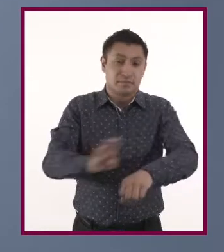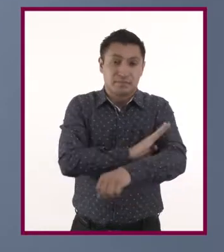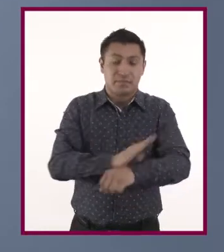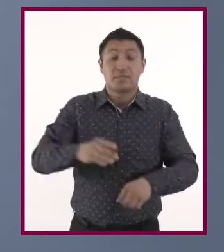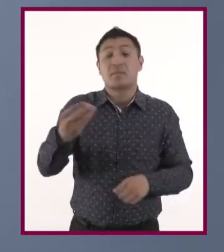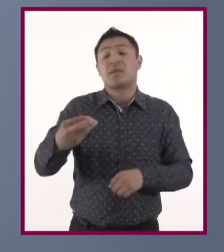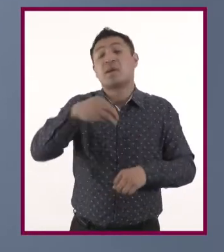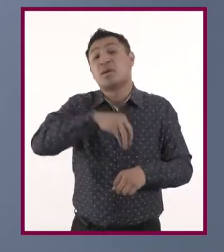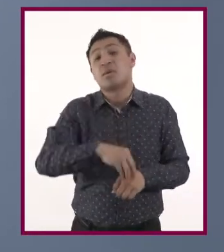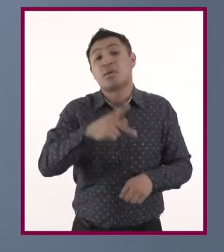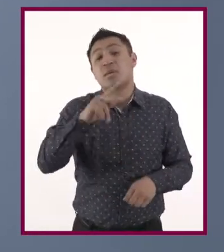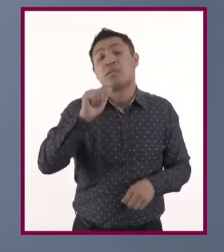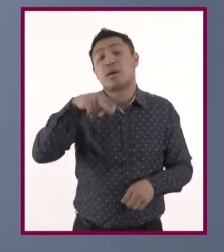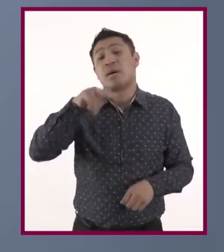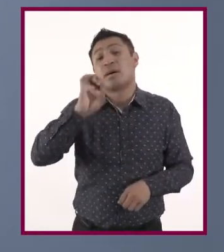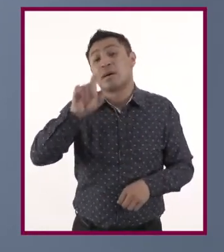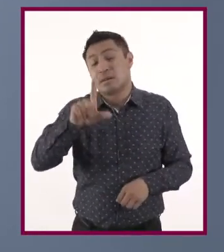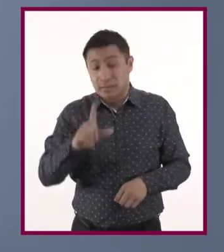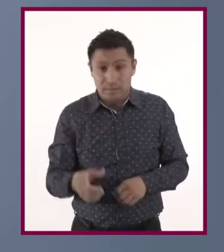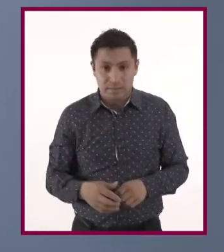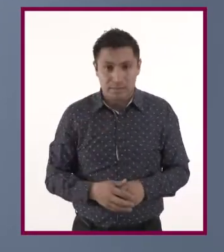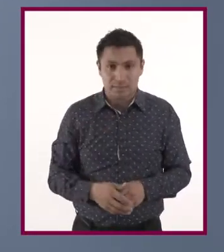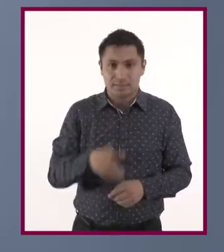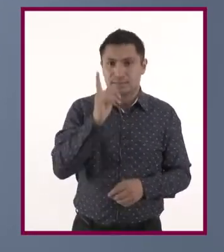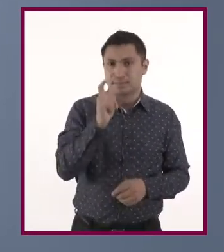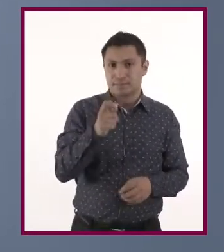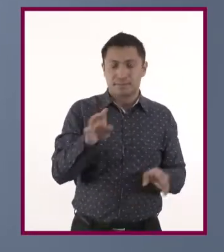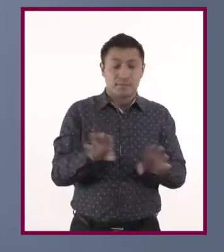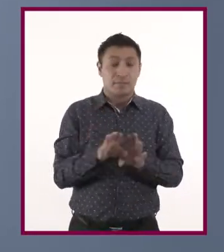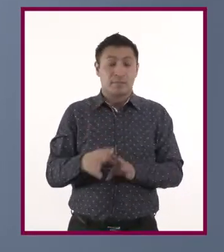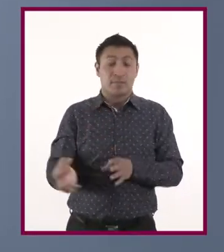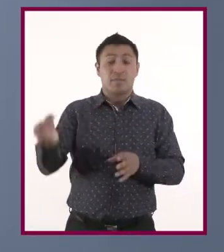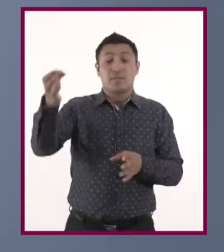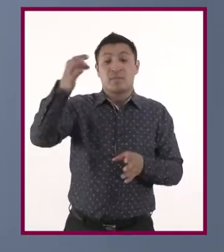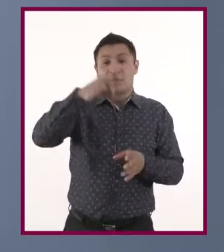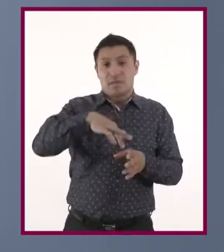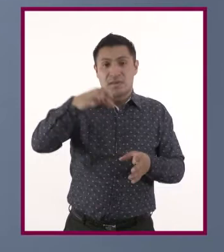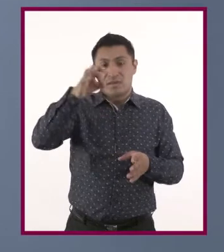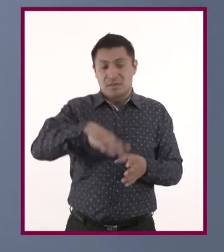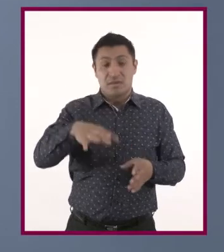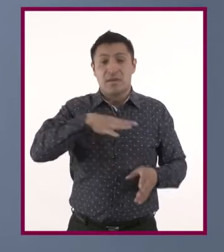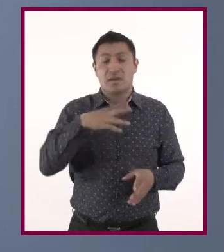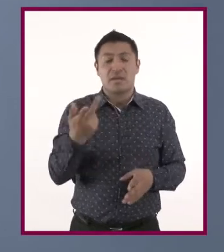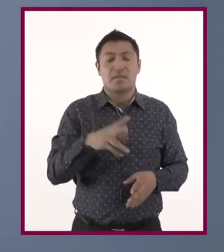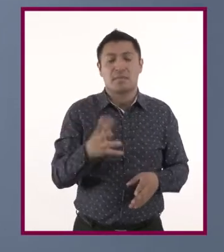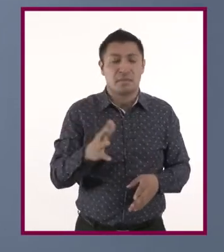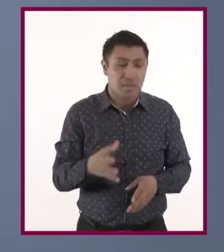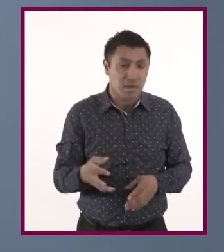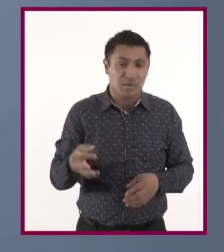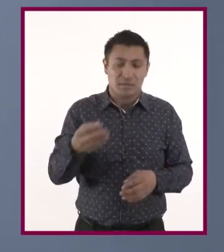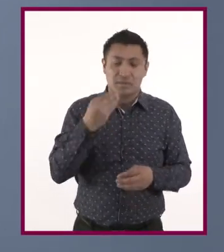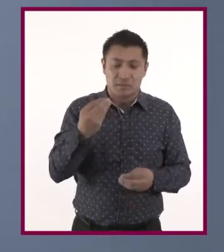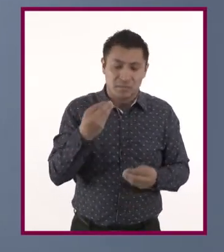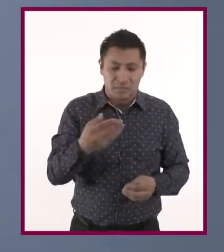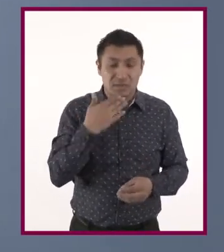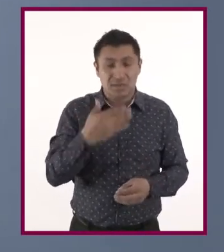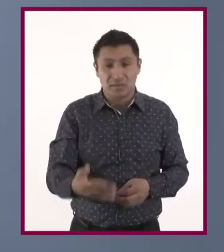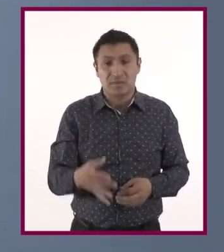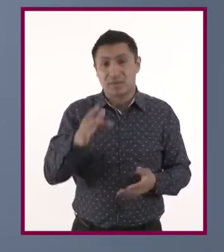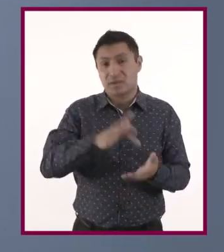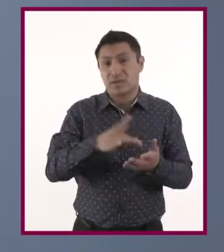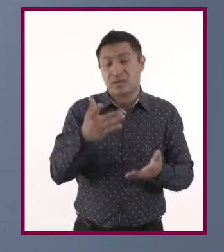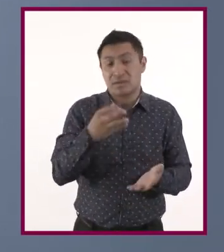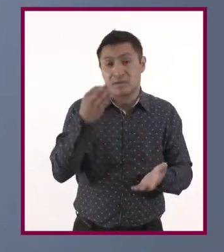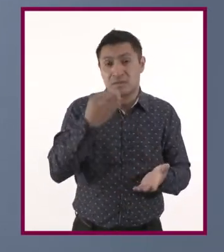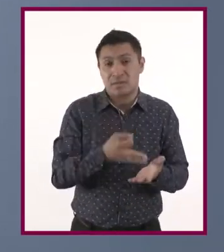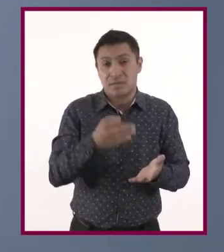es la implementación de paneles fotovoltaicos es que la inversión tiene un retorno casi inmediato, gracias al ahorro en el pago de